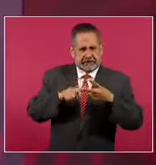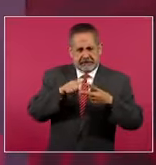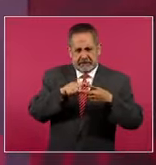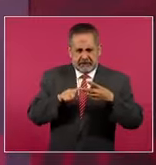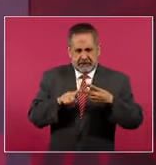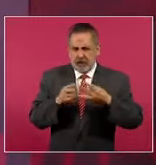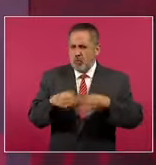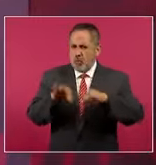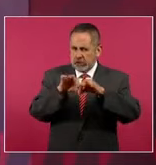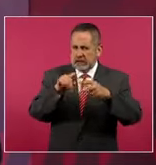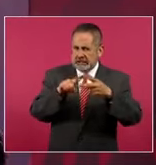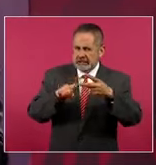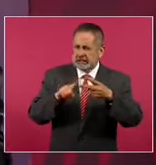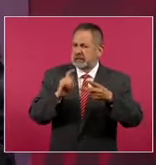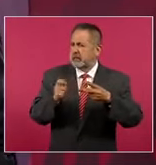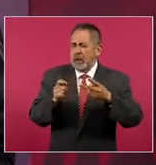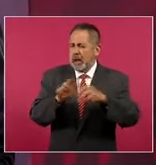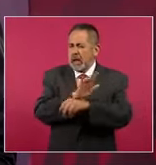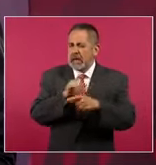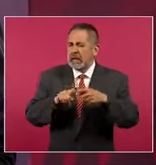cambios importantes.